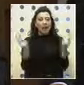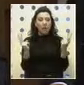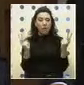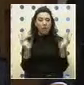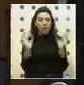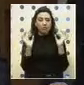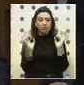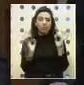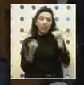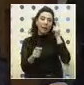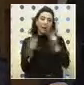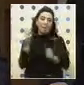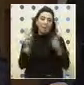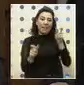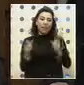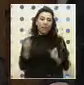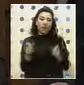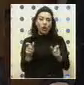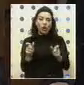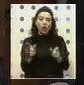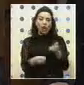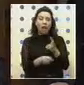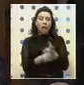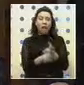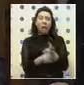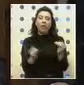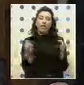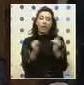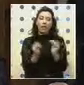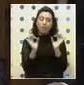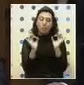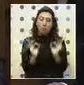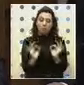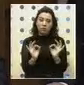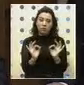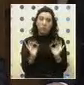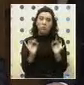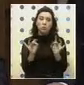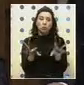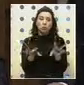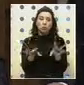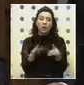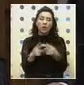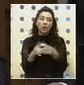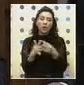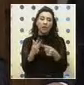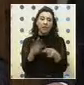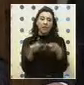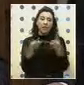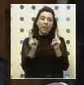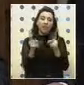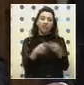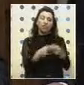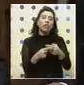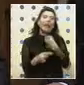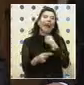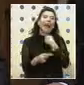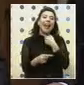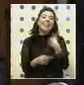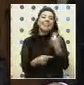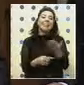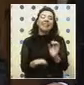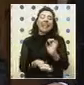para las personas mayores, que de manera efectiva establezca un conjunto de derechos sociales garantizados por el Estado,